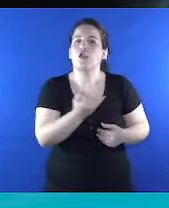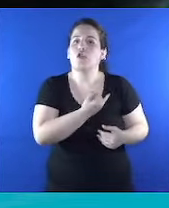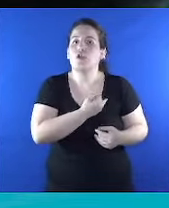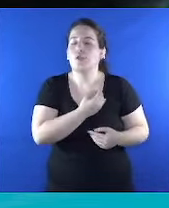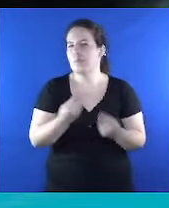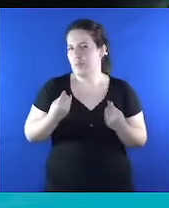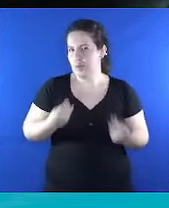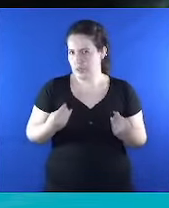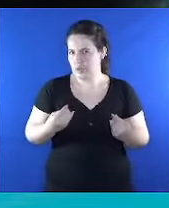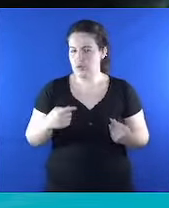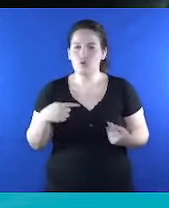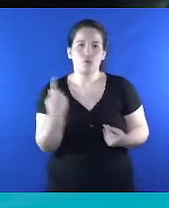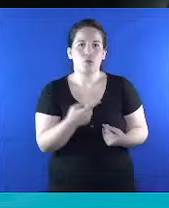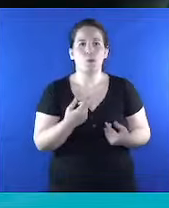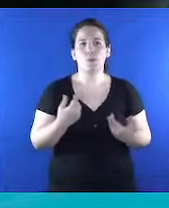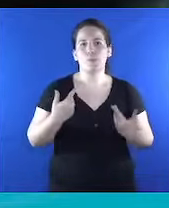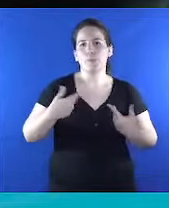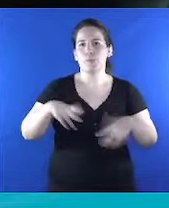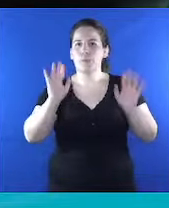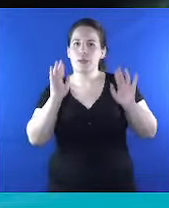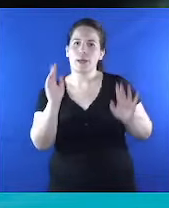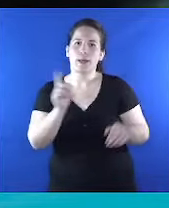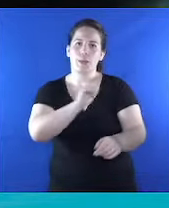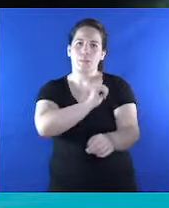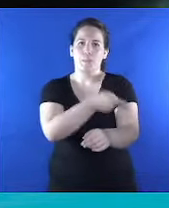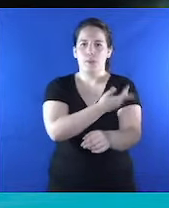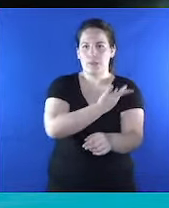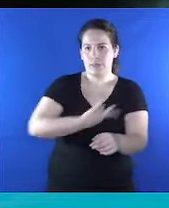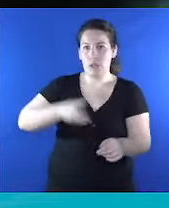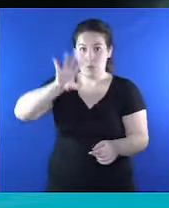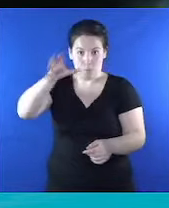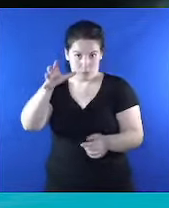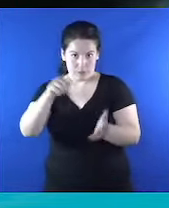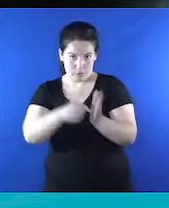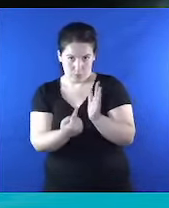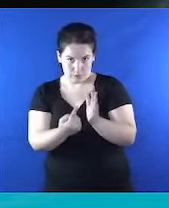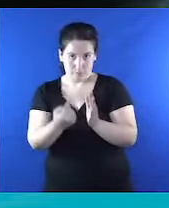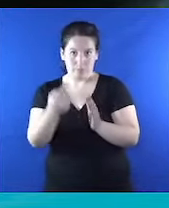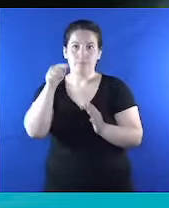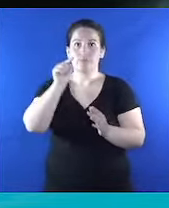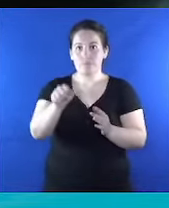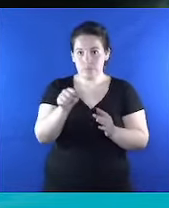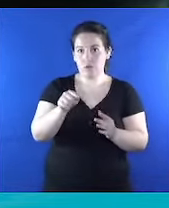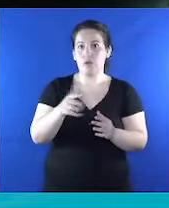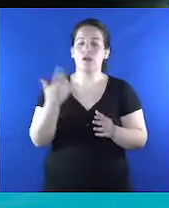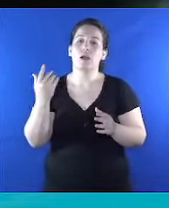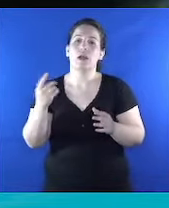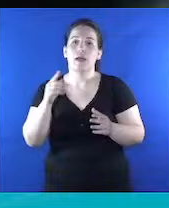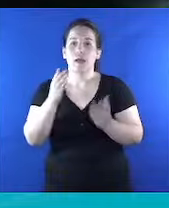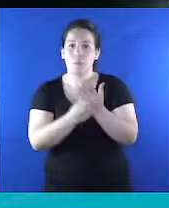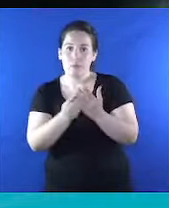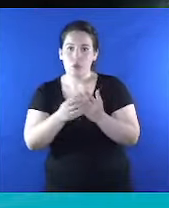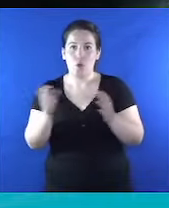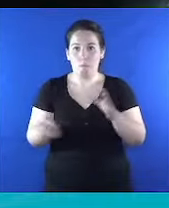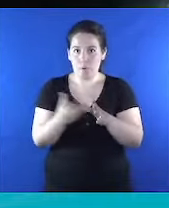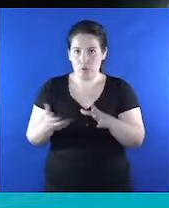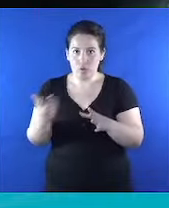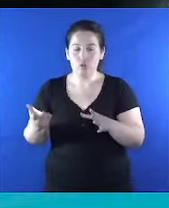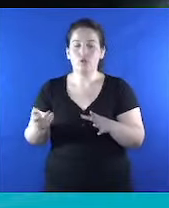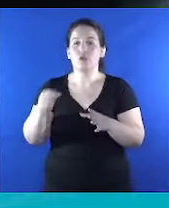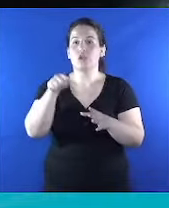casual que el poder ejecutivo de la provincia de Buenos Aires Ministerio de producción Digo